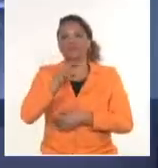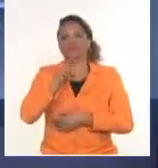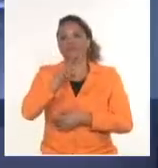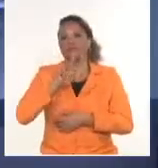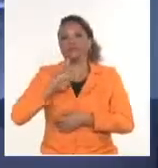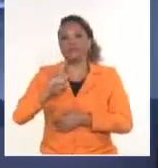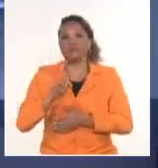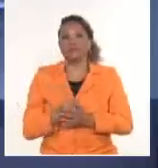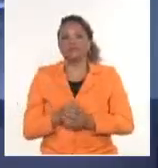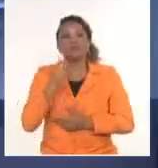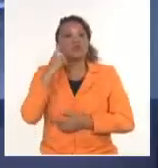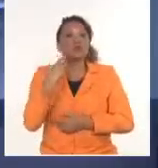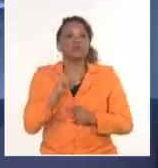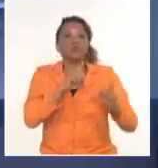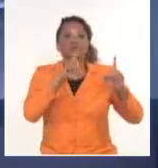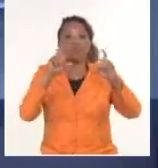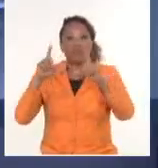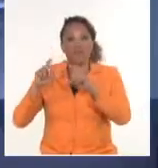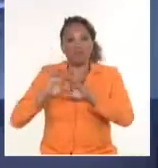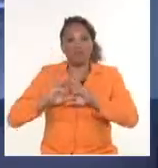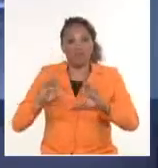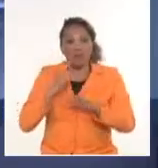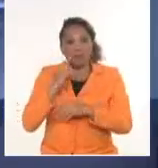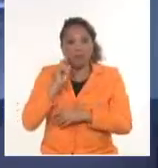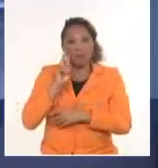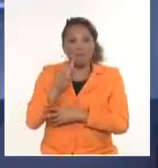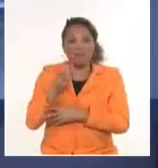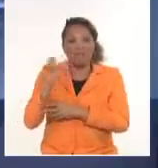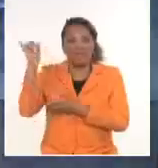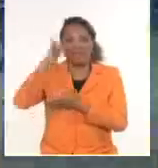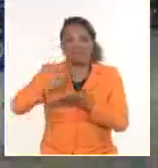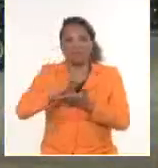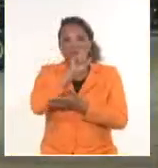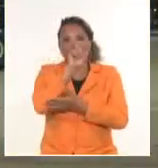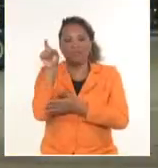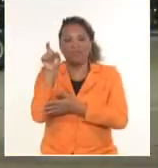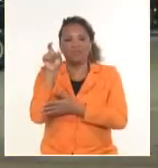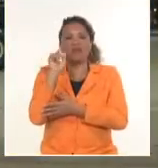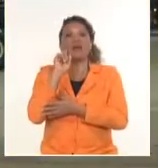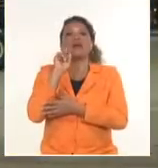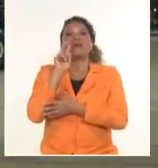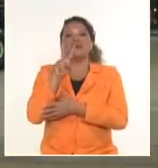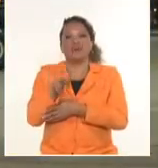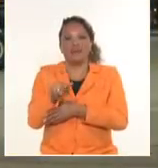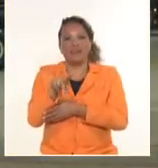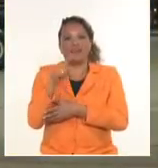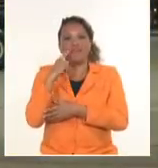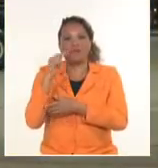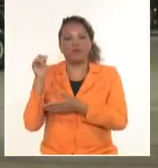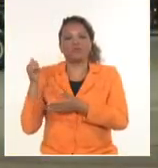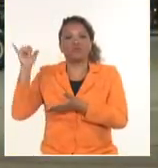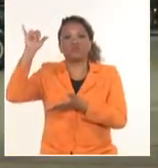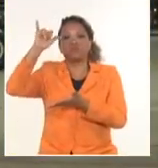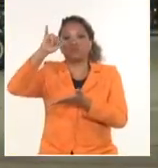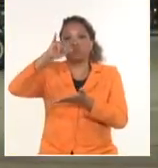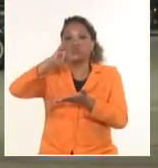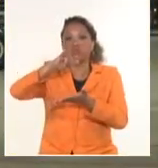2024. No sé si tenemos las imágenes ya que nos lleven al Aeropuerto Internacional José Martí. Veíamos al avión